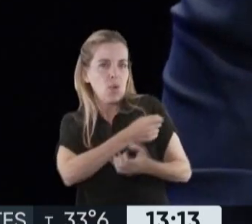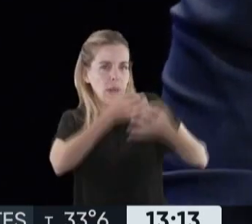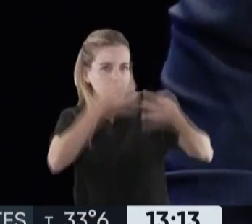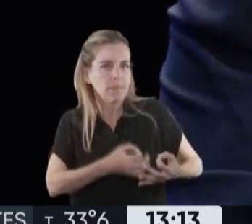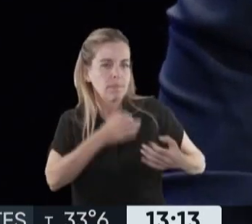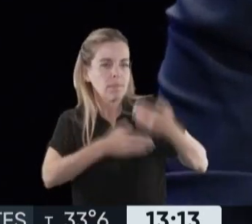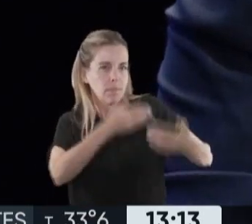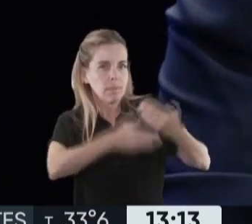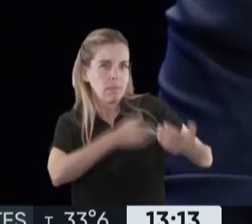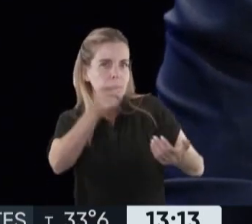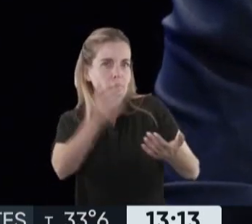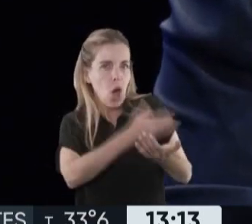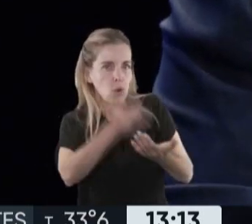marcha,